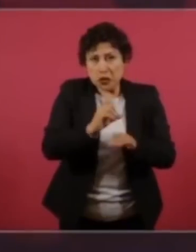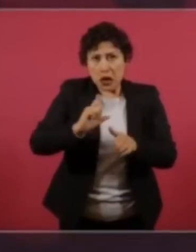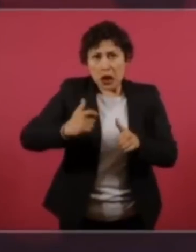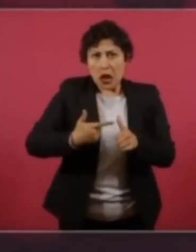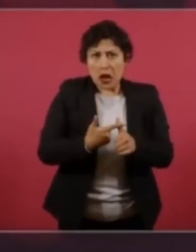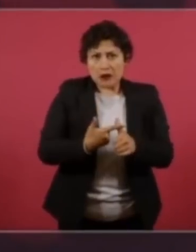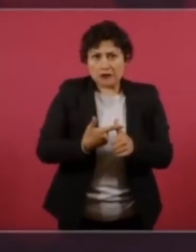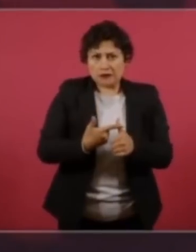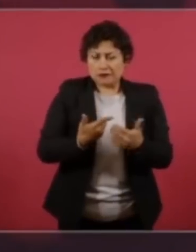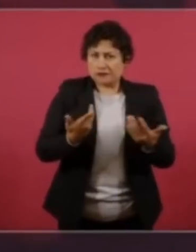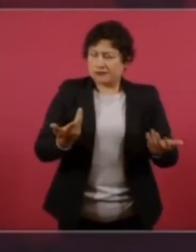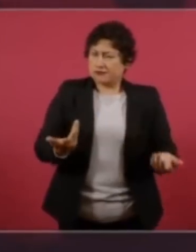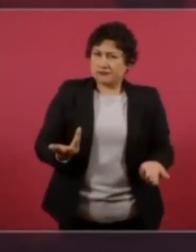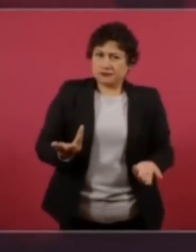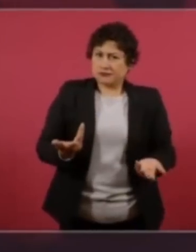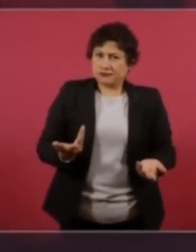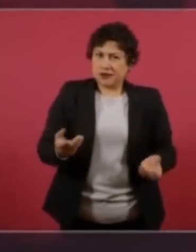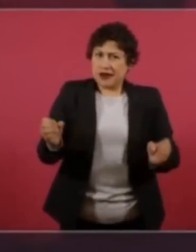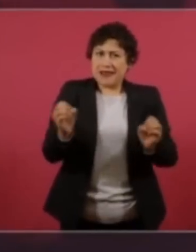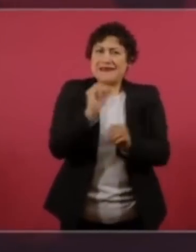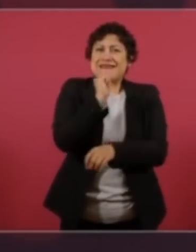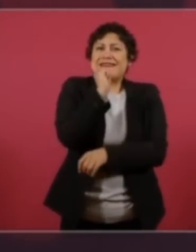a ese absurdo,